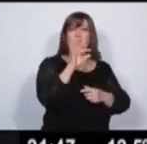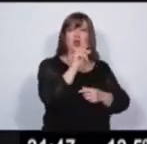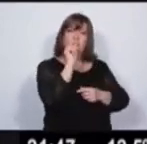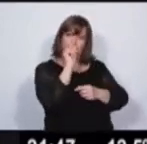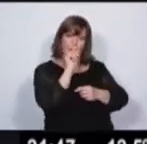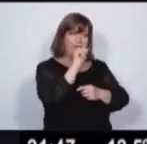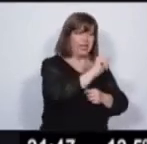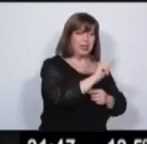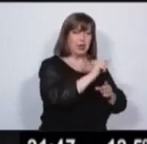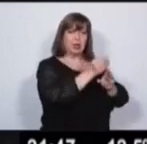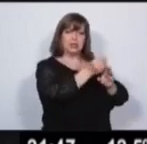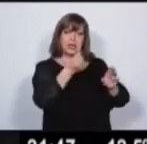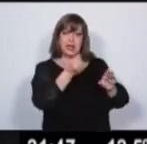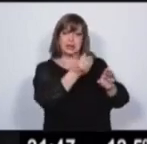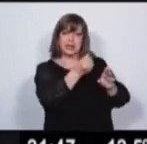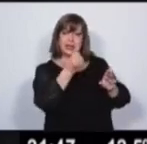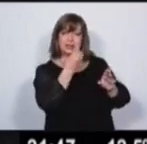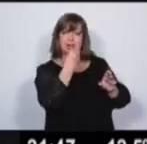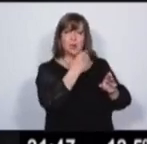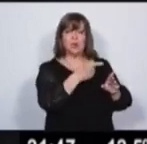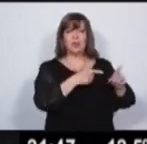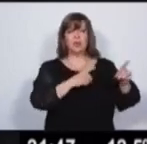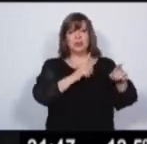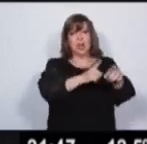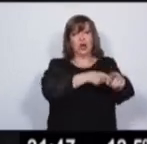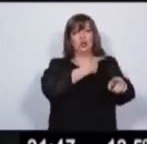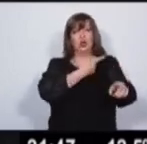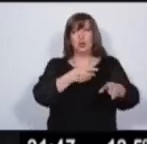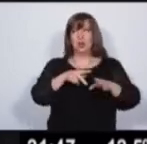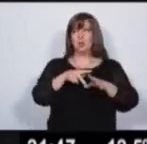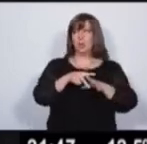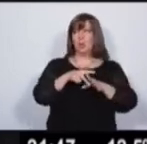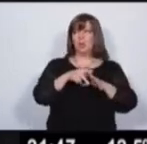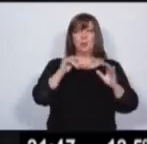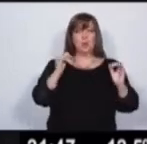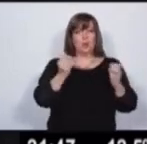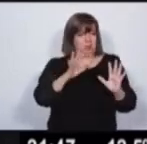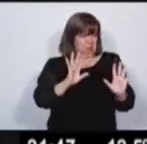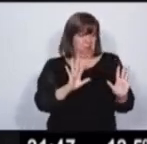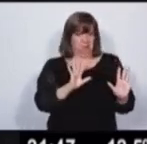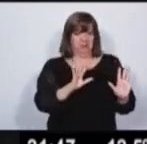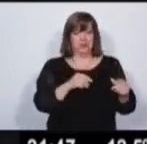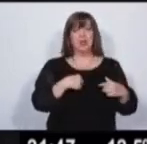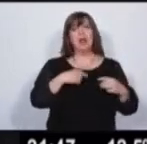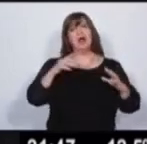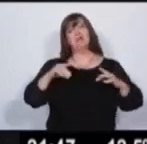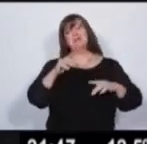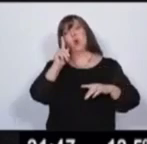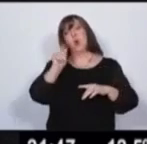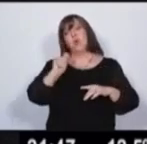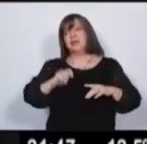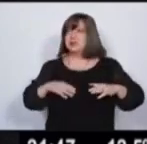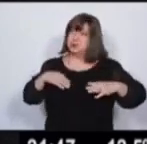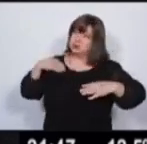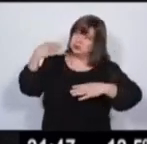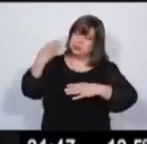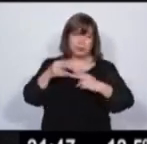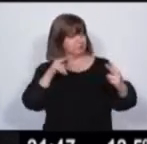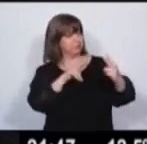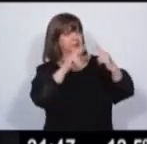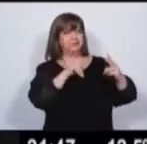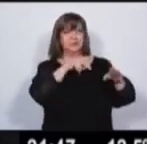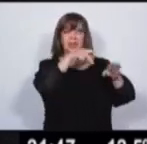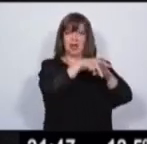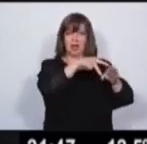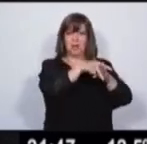días un poquito menos de comida y llega el momento donde el caballo no come más se encuentran al mes le dice cómo andás bien pero